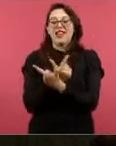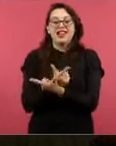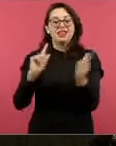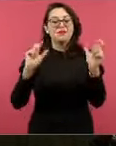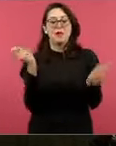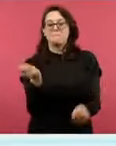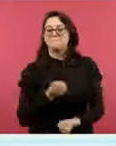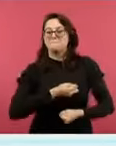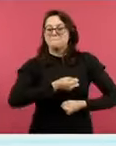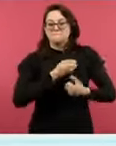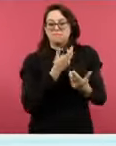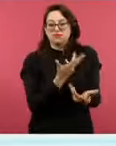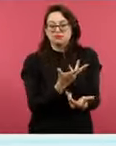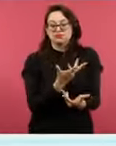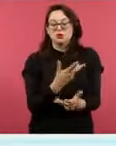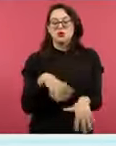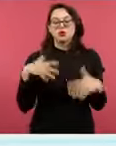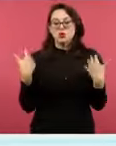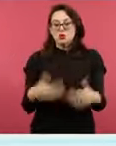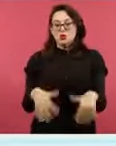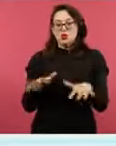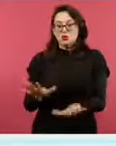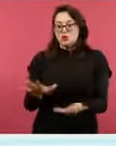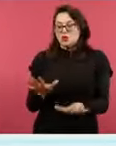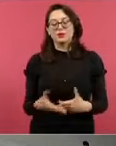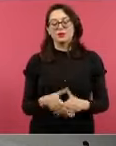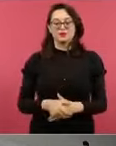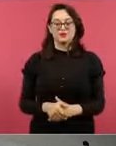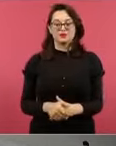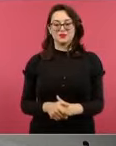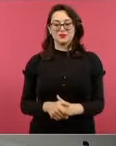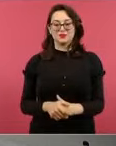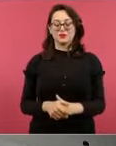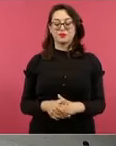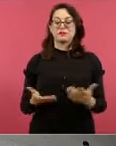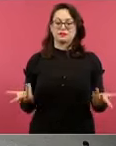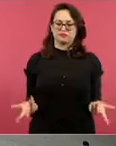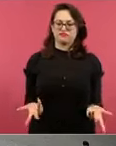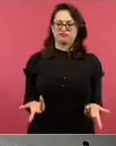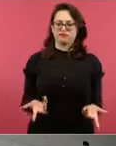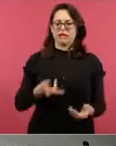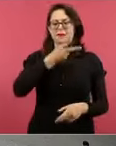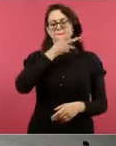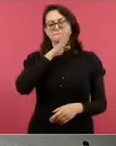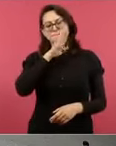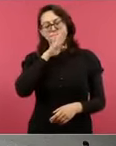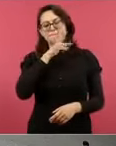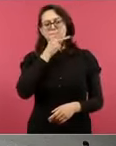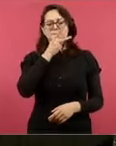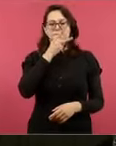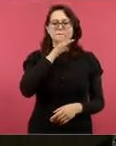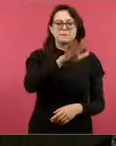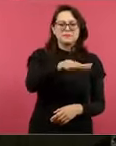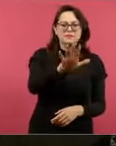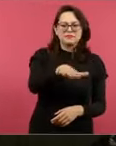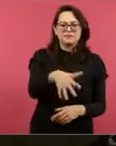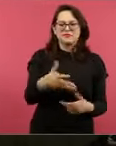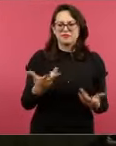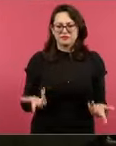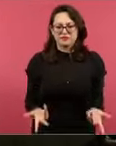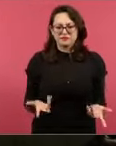creatividad se muestre a los demás y la compartan. Pero mamás y papás, ¿qué van a hacer nuestras niñas y nuestros